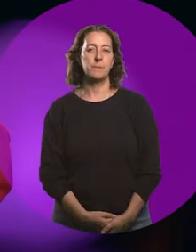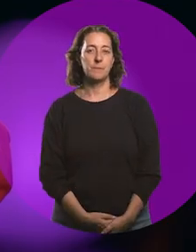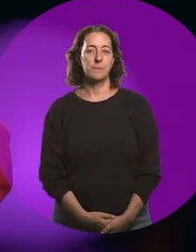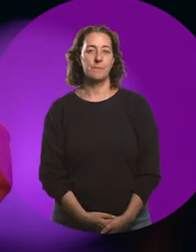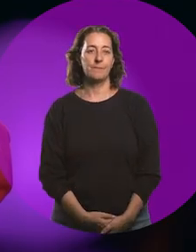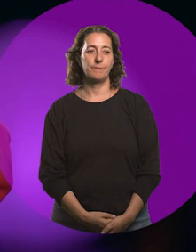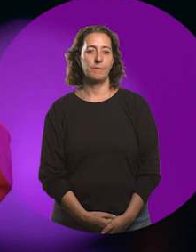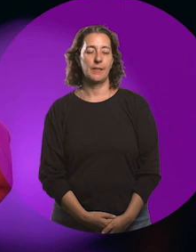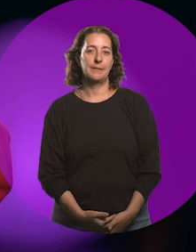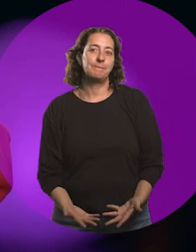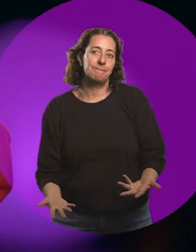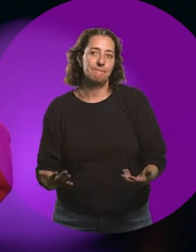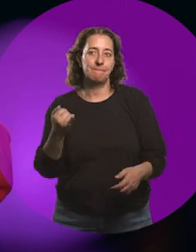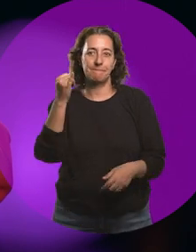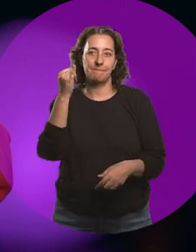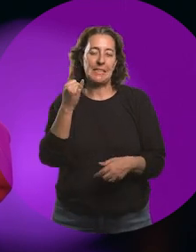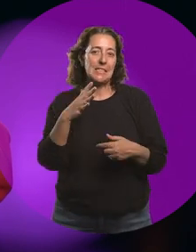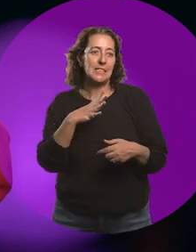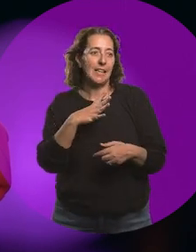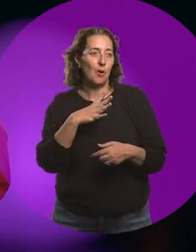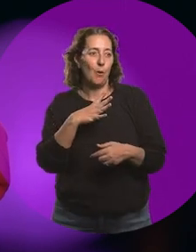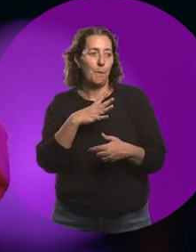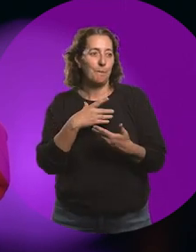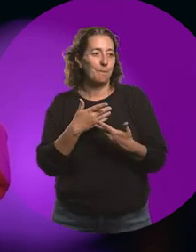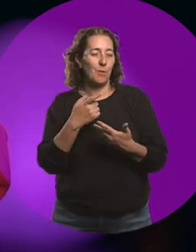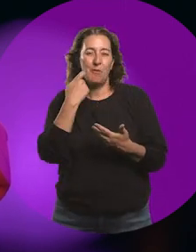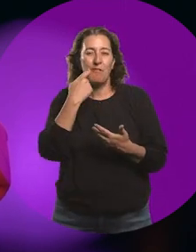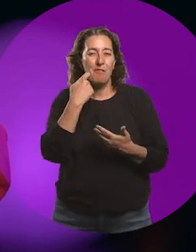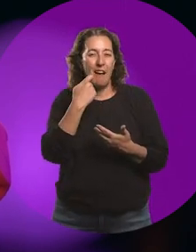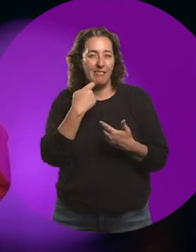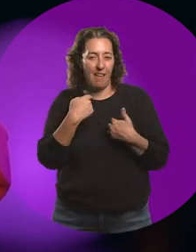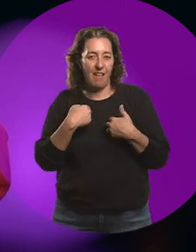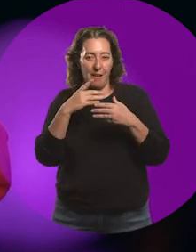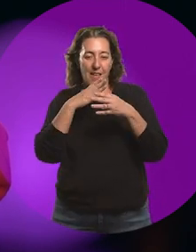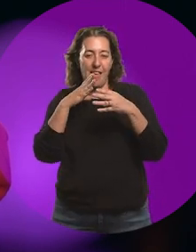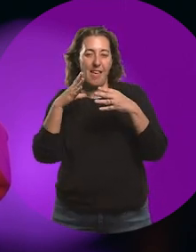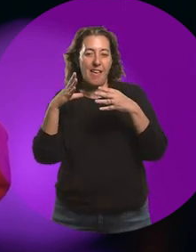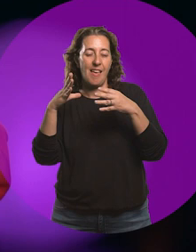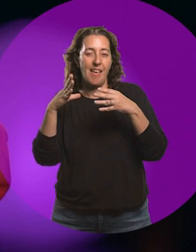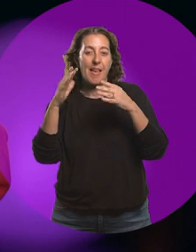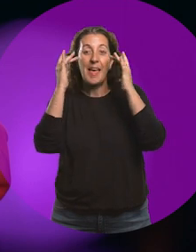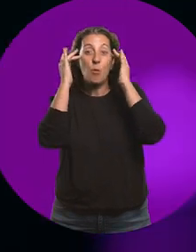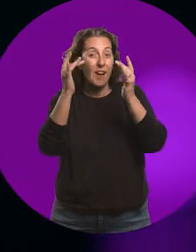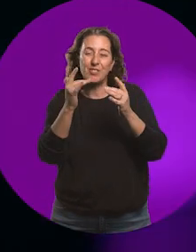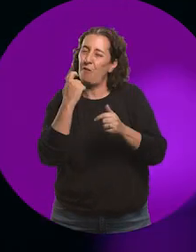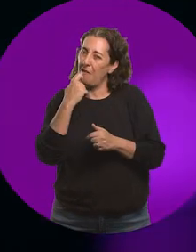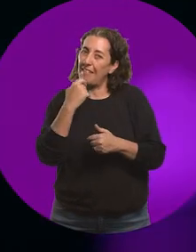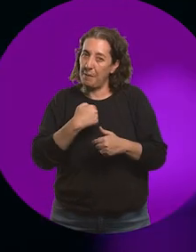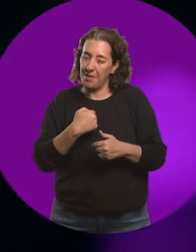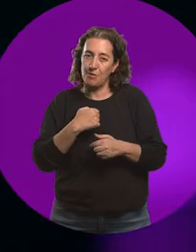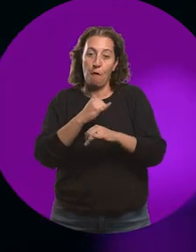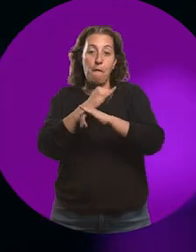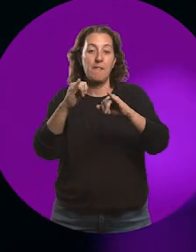Si bien también yo tengo como un debe en mi educación. Yo no terminé el liceo. A me queda